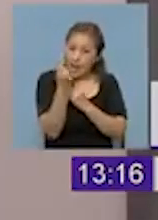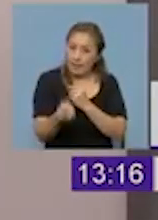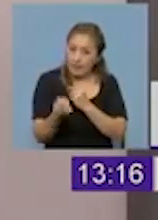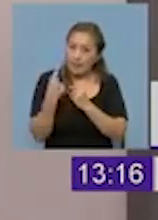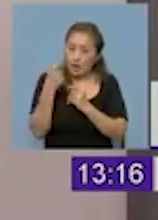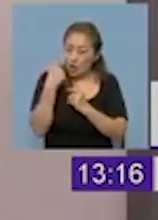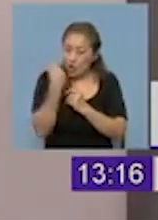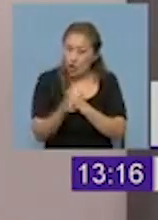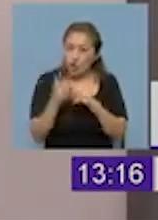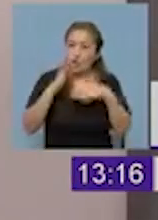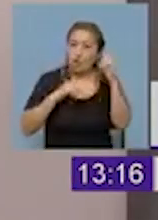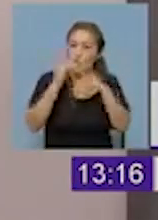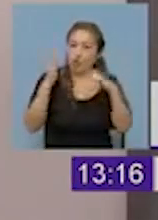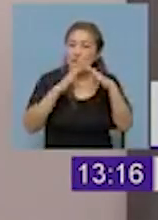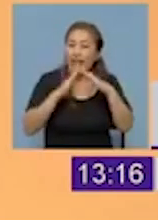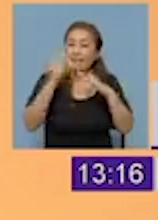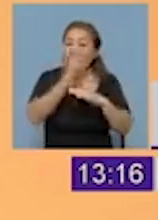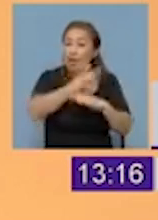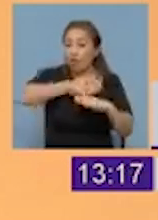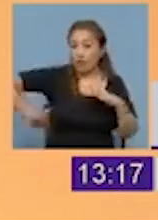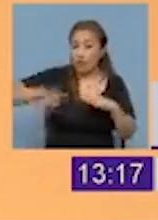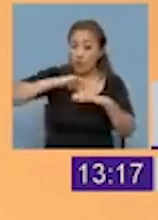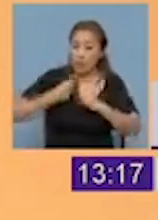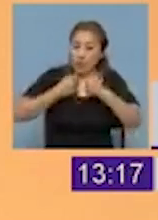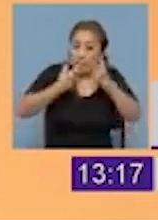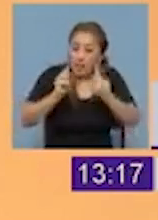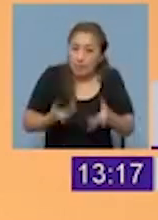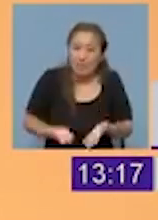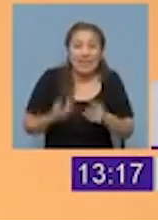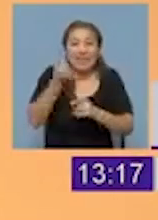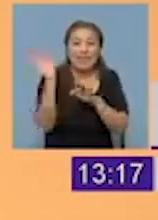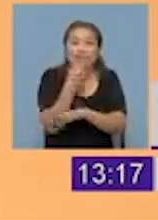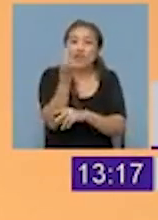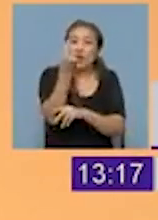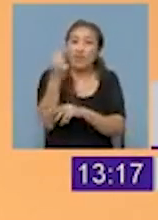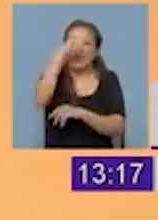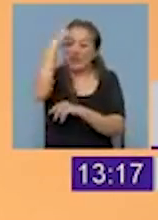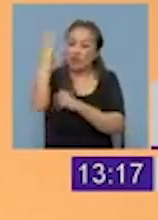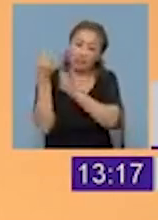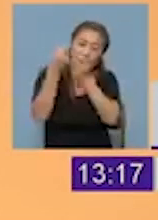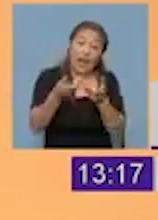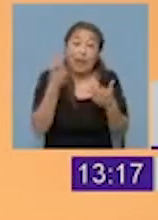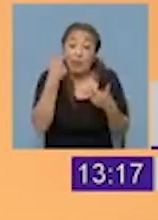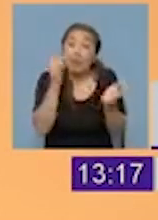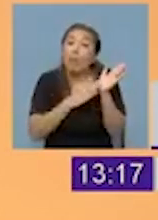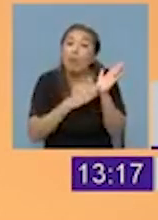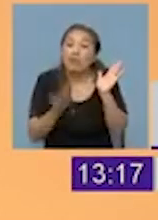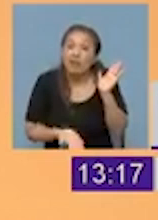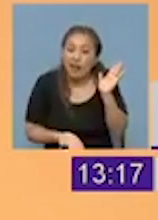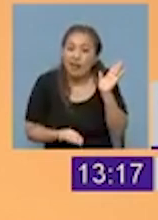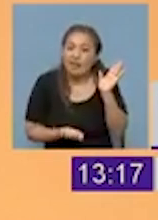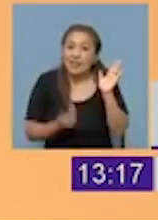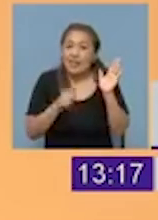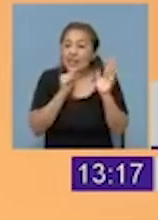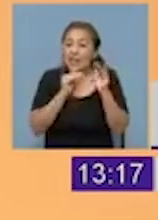que estamos la re condición de viena que está poniendo el gobierno de la provincia la mayor cantidad dinero vino del gobierno nacional y había que justificar el tema de la no